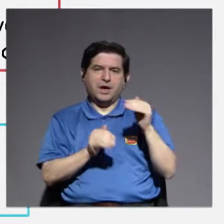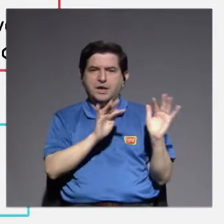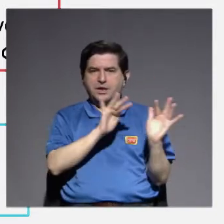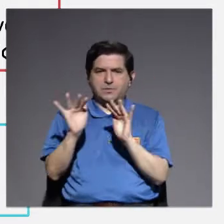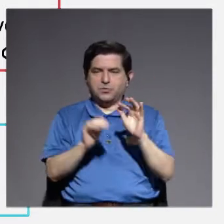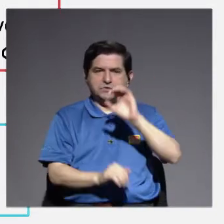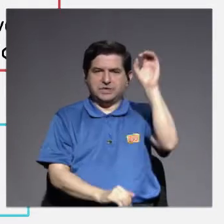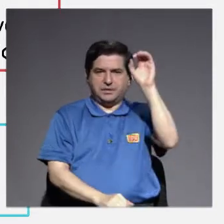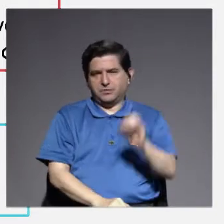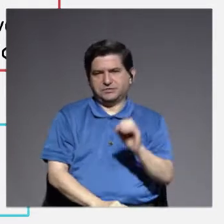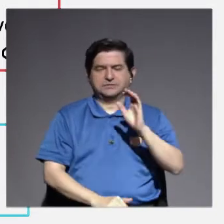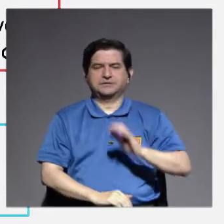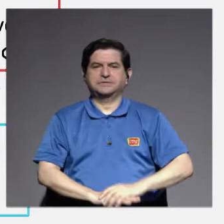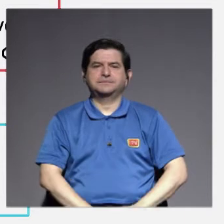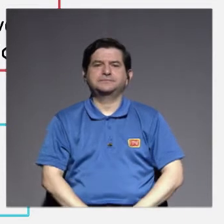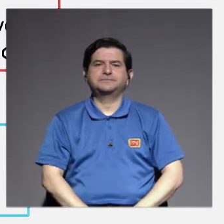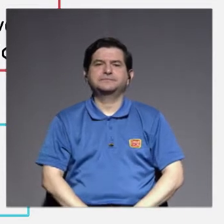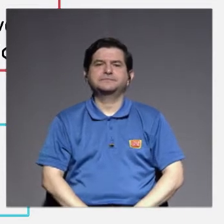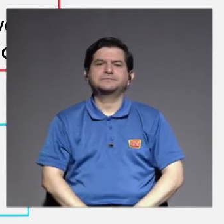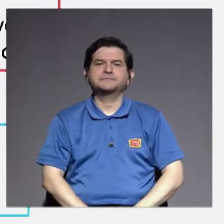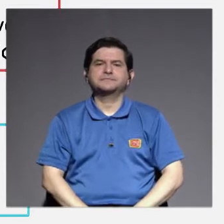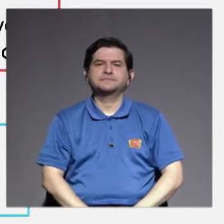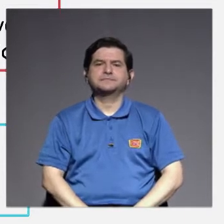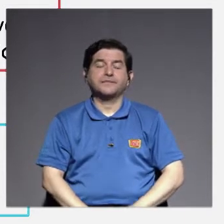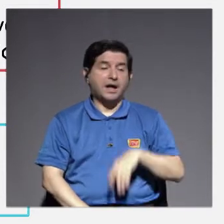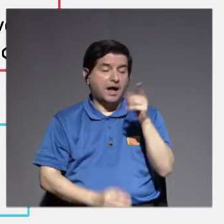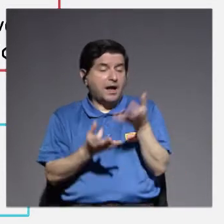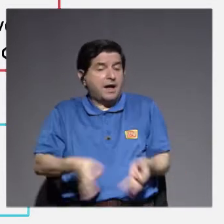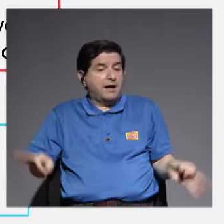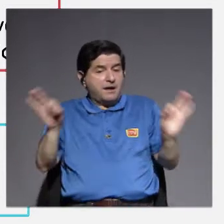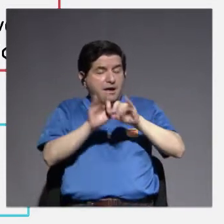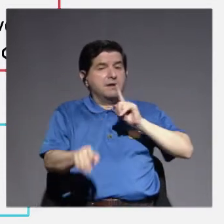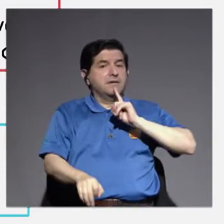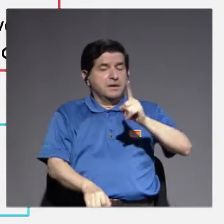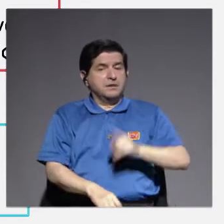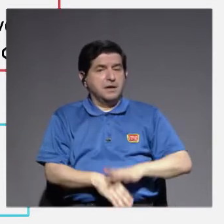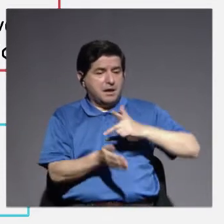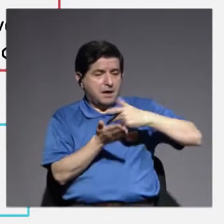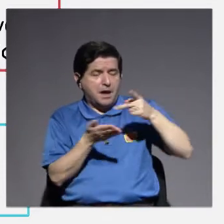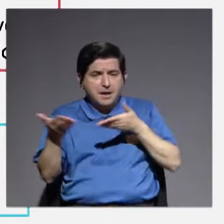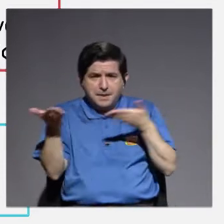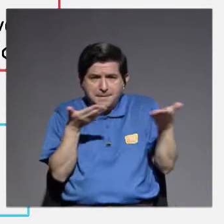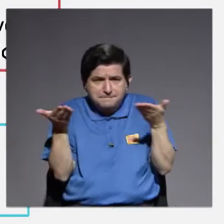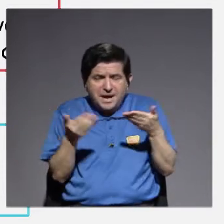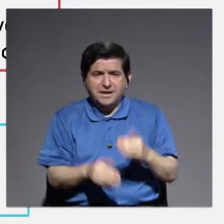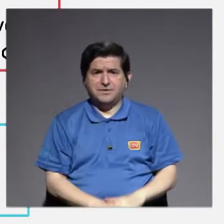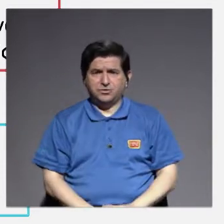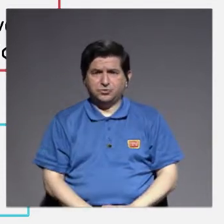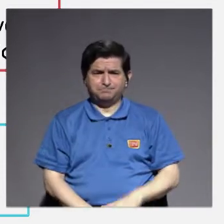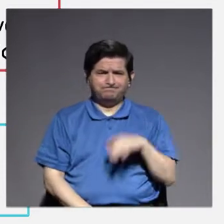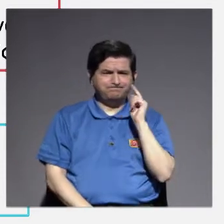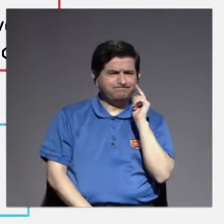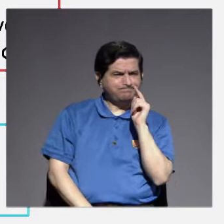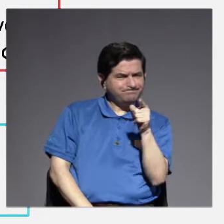porcentaje de digitalización. Aquí es importante resaltar que el pago de servicios mucho se